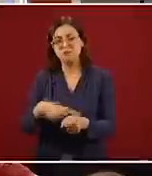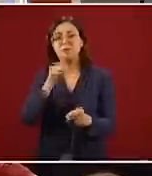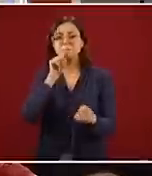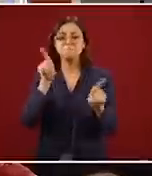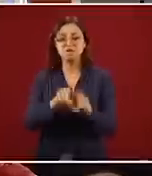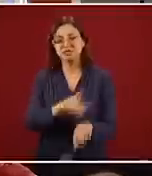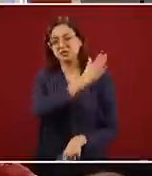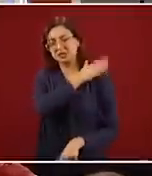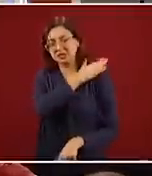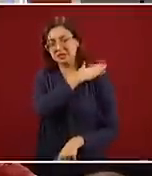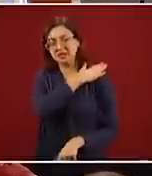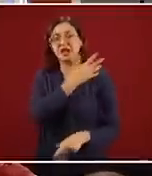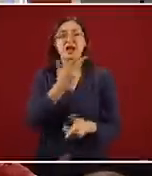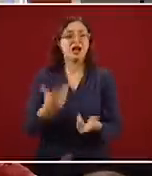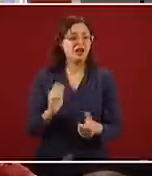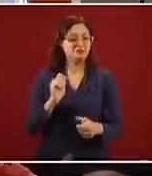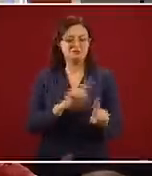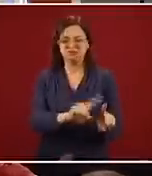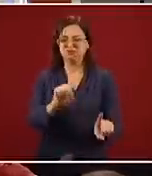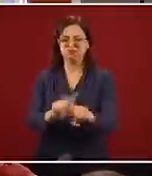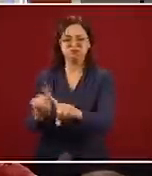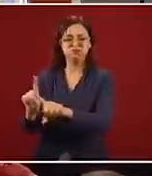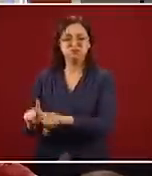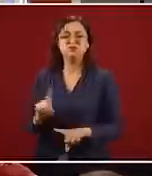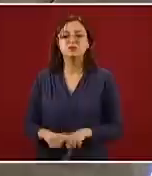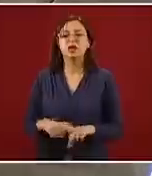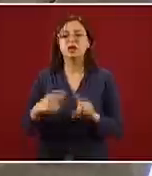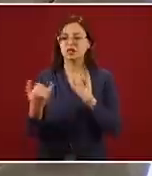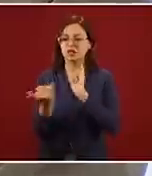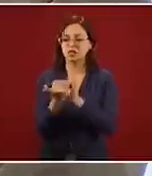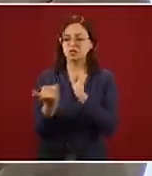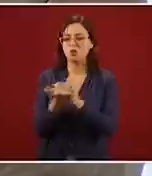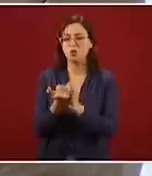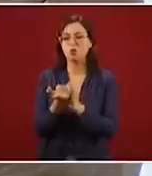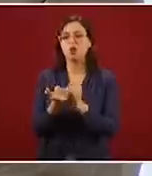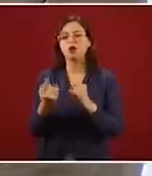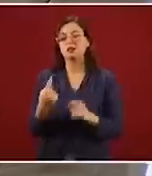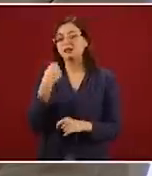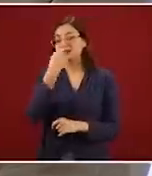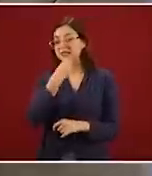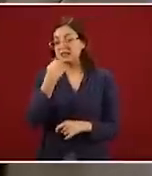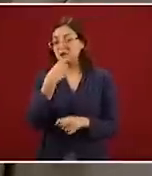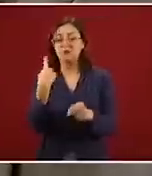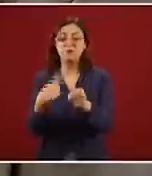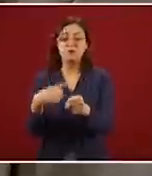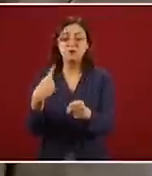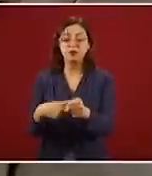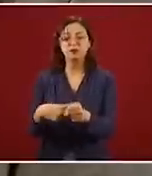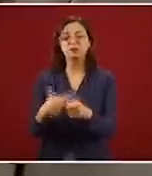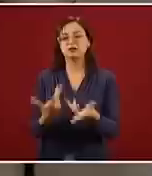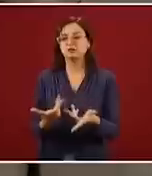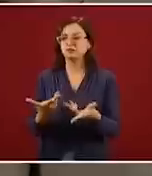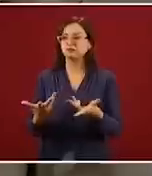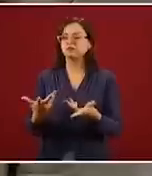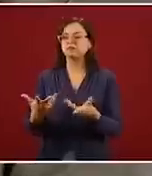neumonías y muchas otras. Tiene además muchas implicaciones las enfermedades bucales en las oportunidades